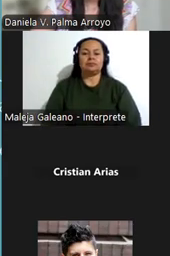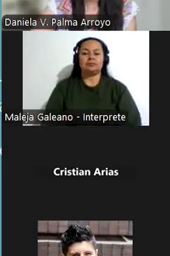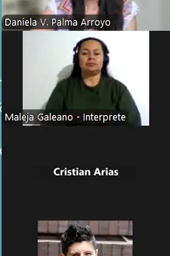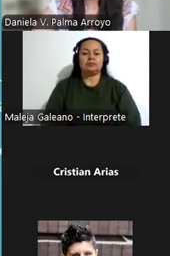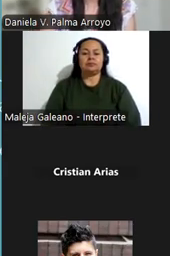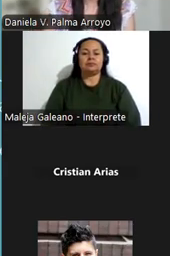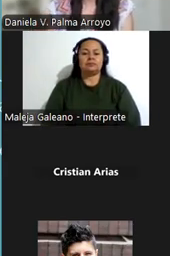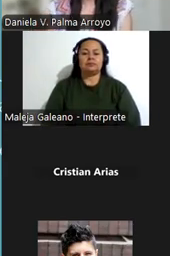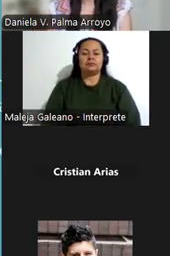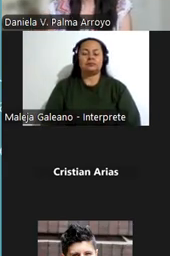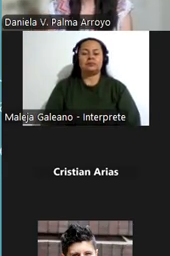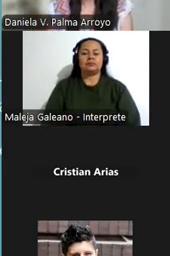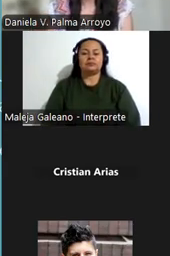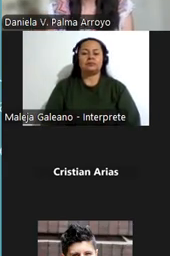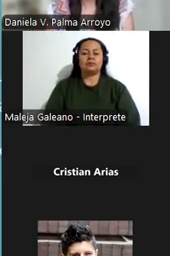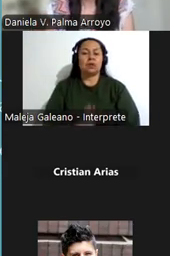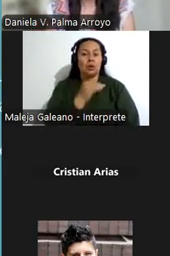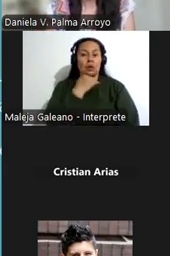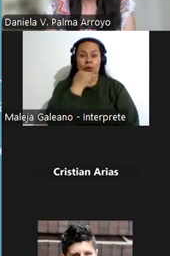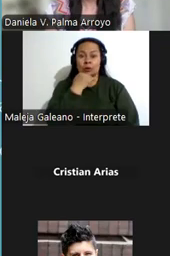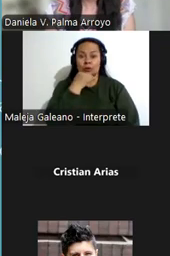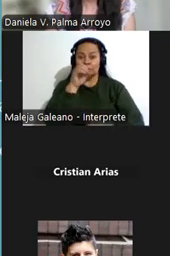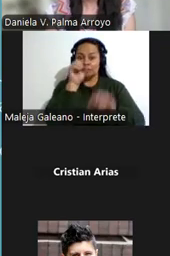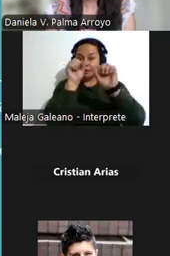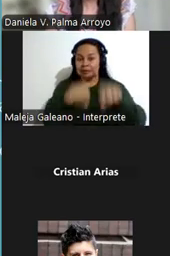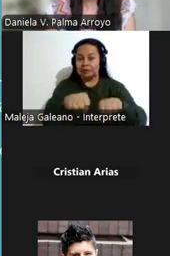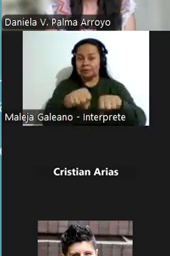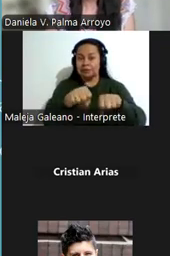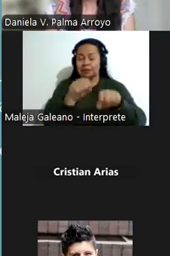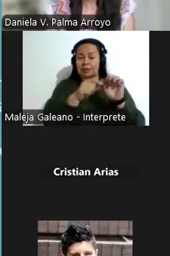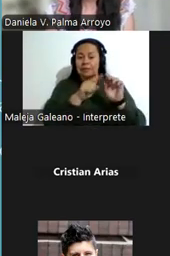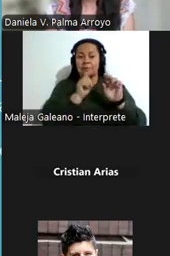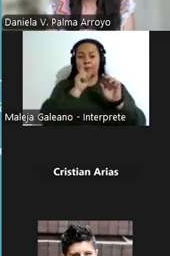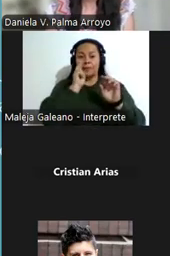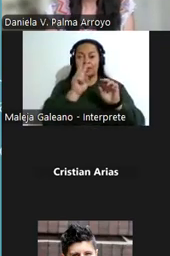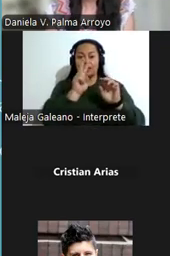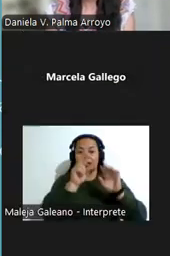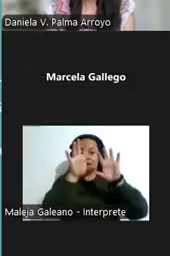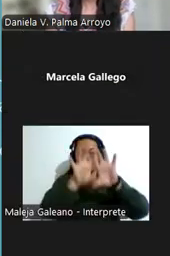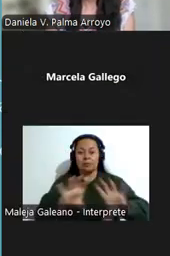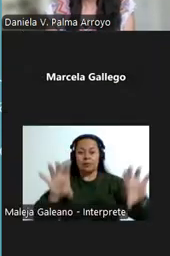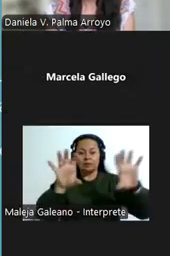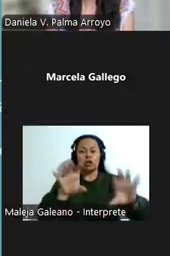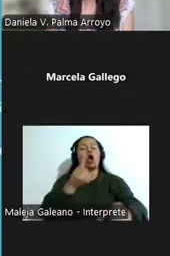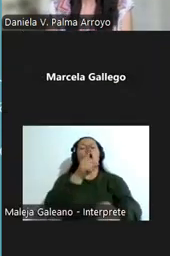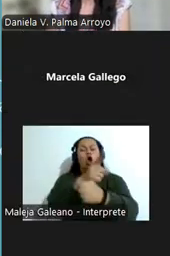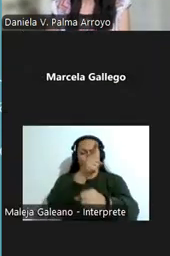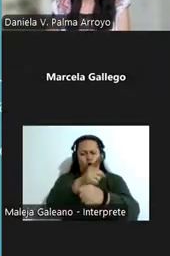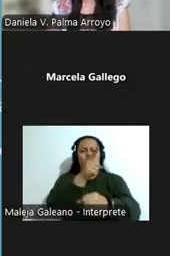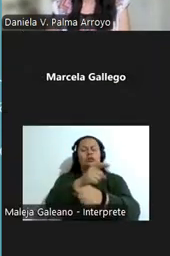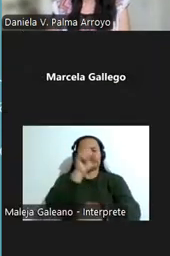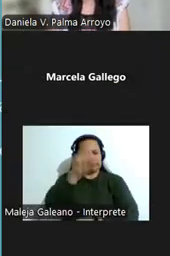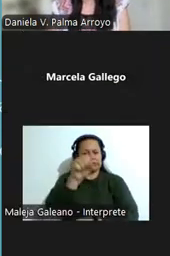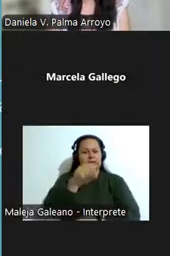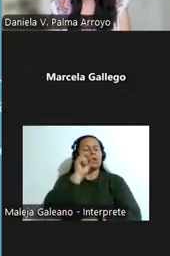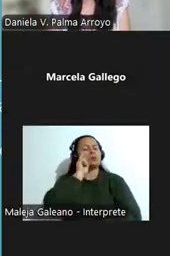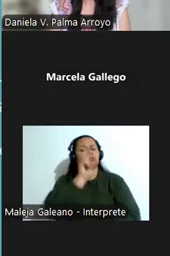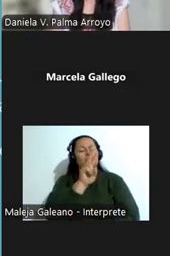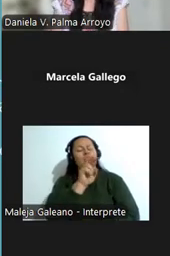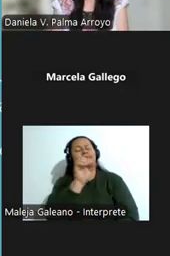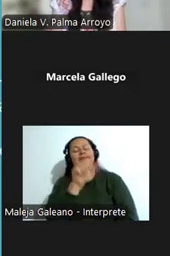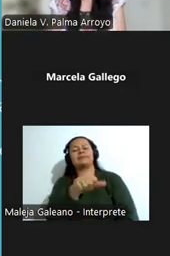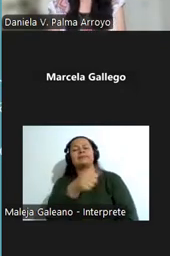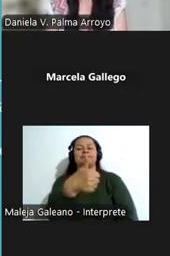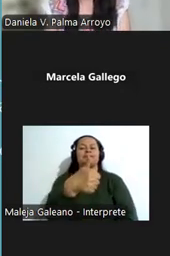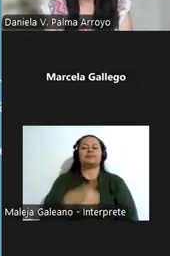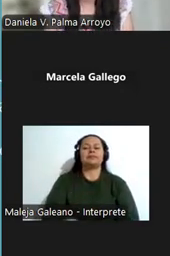No sé si mi monitor está presentando la pantalla correcta. Sí, correcto, sí, allí podemos ver.